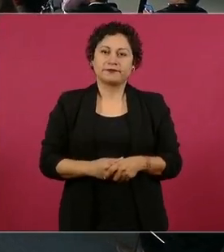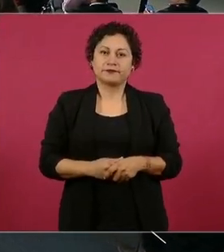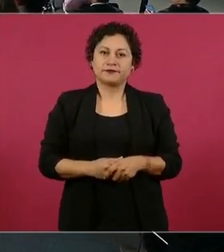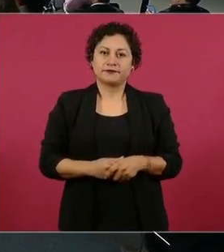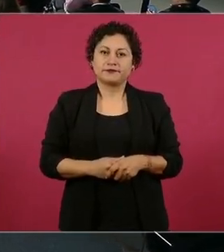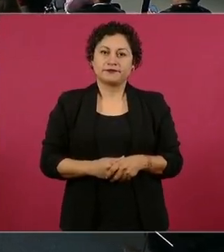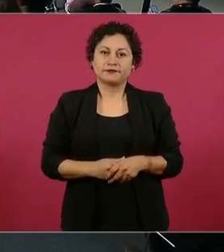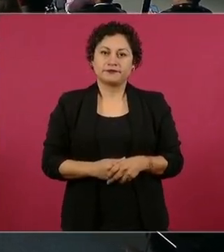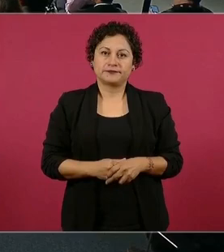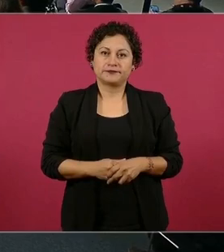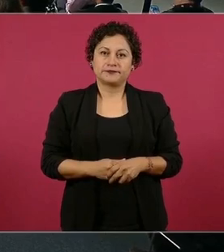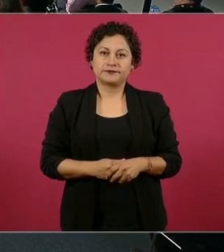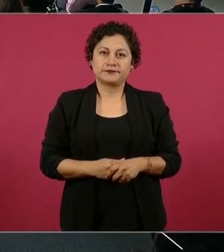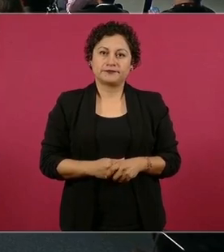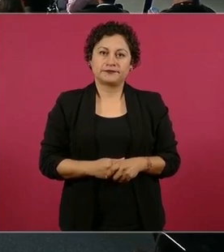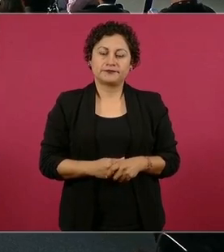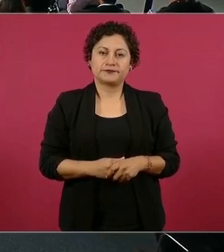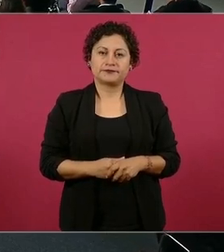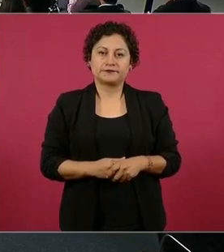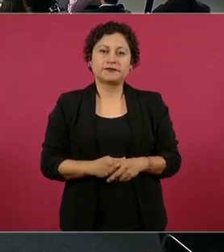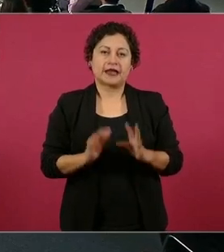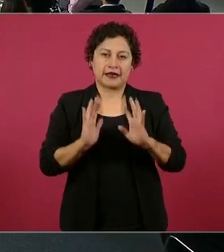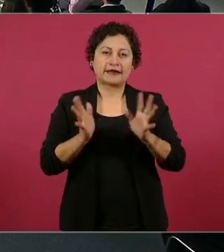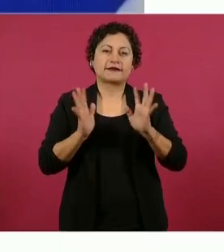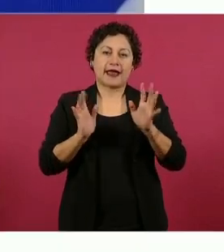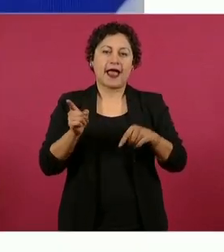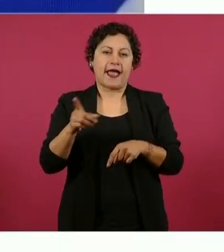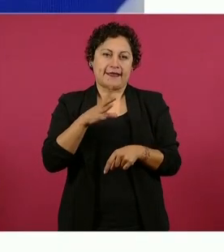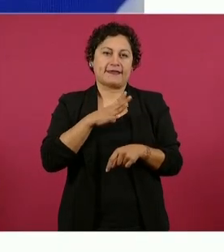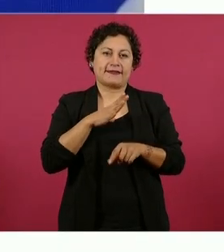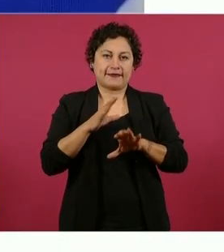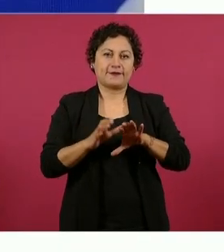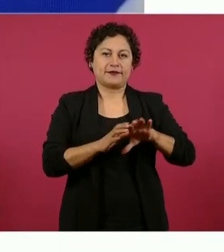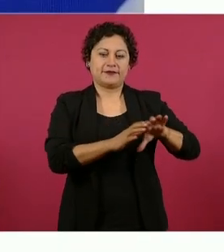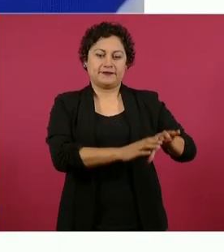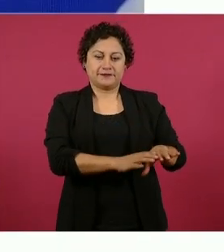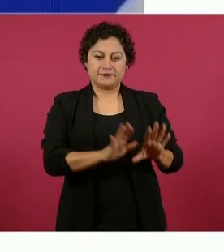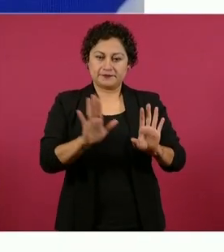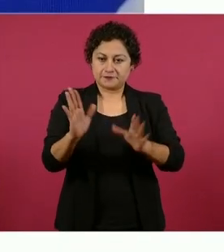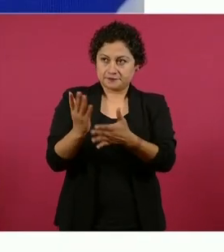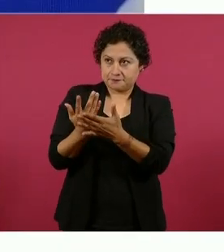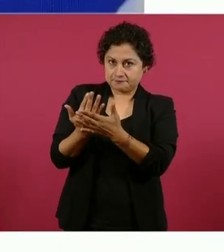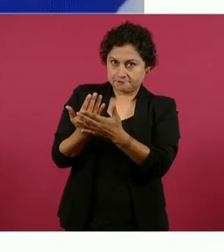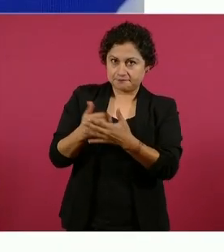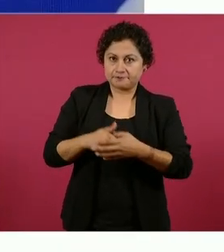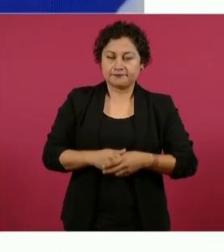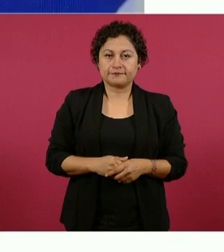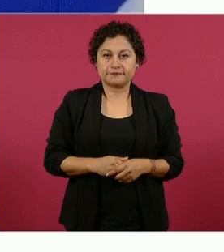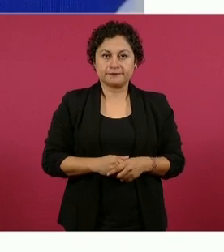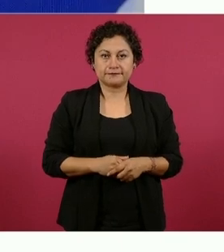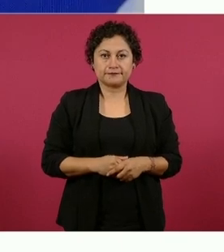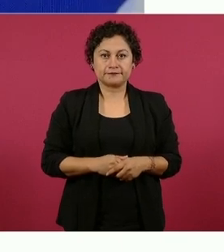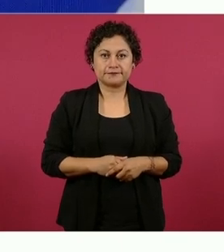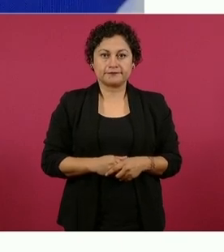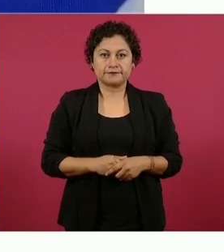Ya tenemos ahí apartado. Vamos a esperar